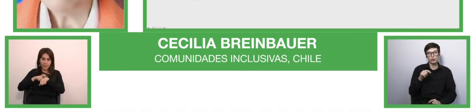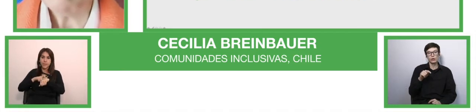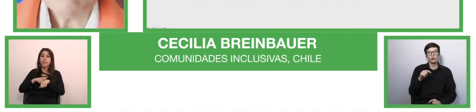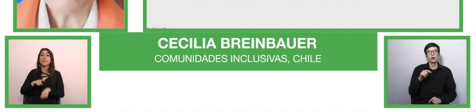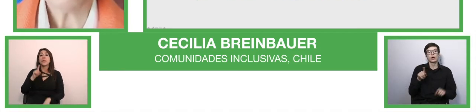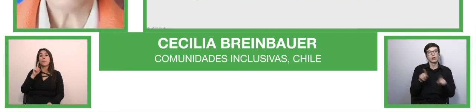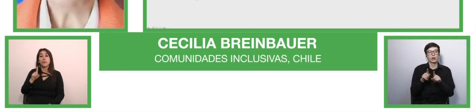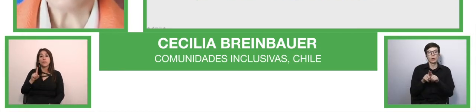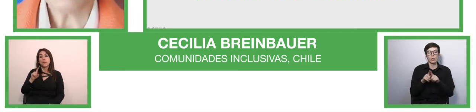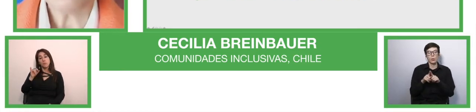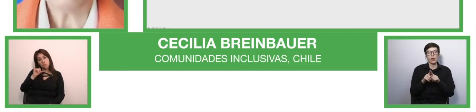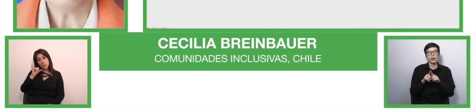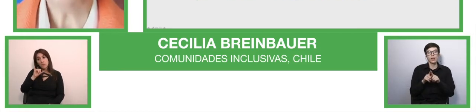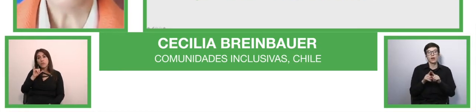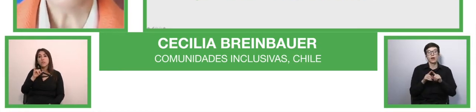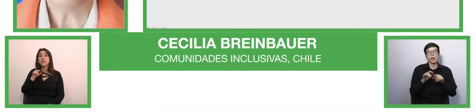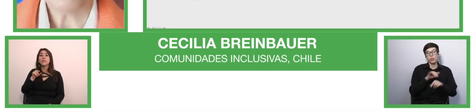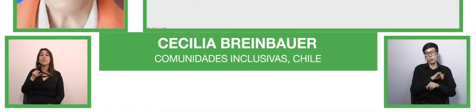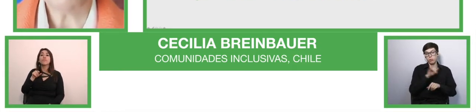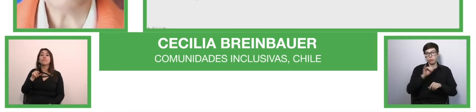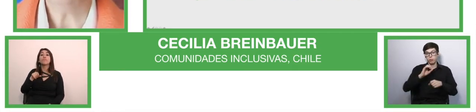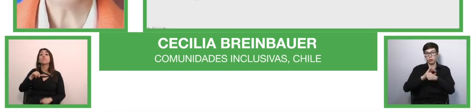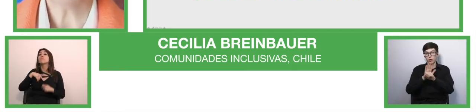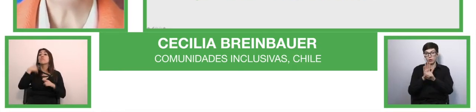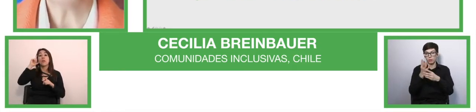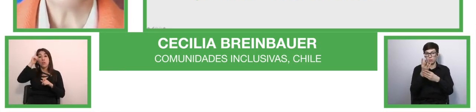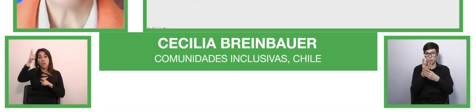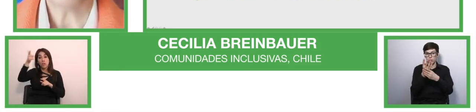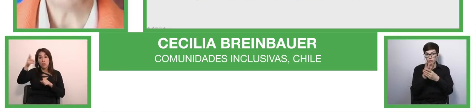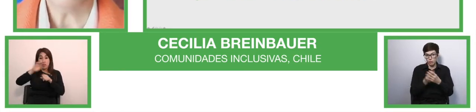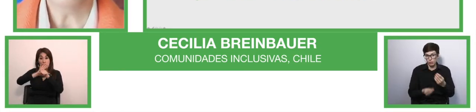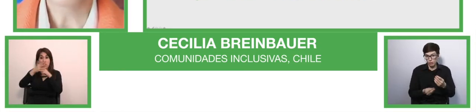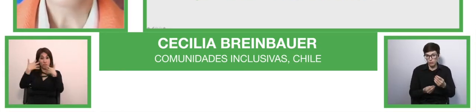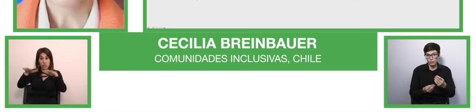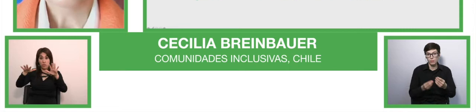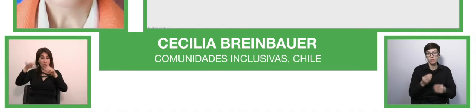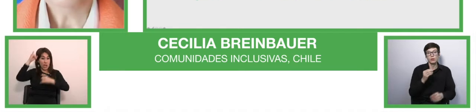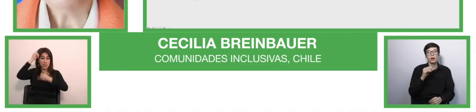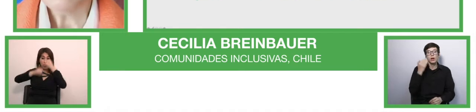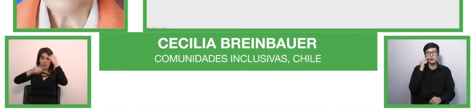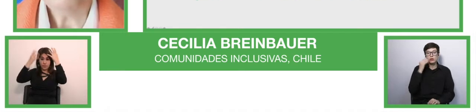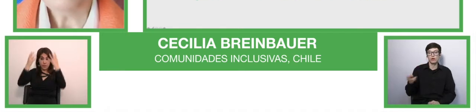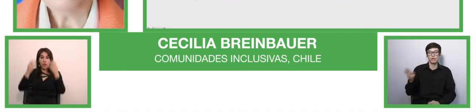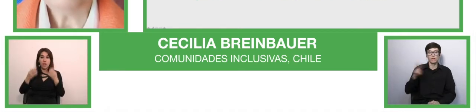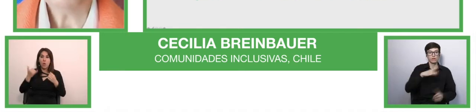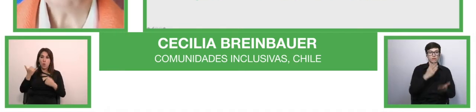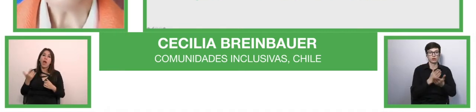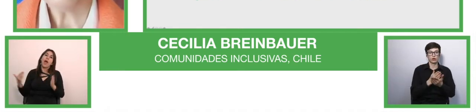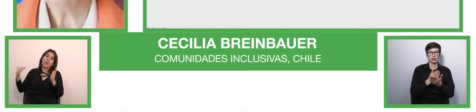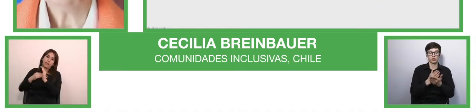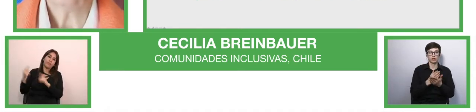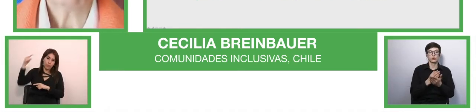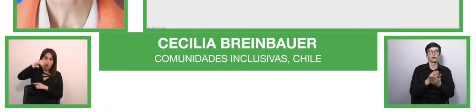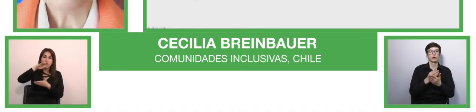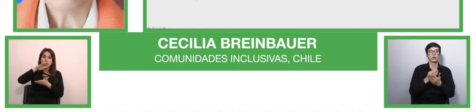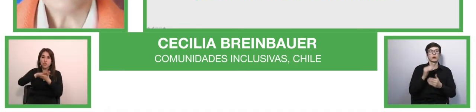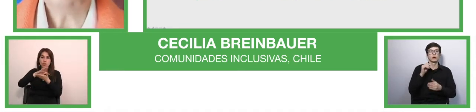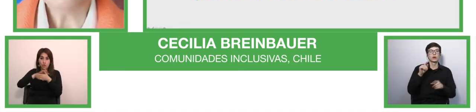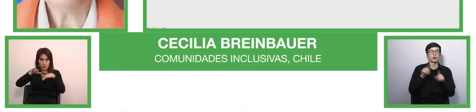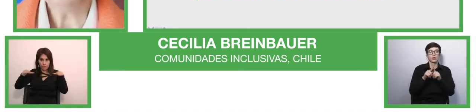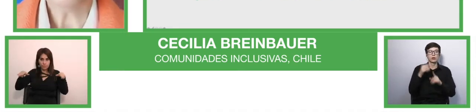se espera que pase la pandemia y que los niños vuelvan al colegio a las escuelas y en general los niños pasan